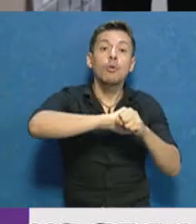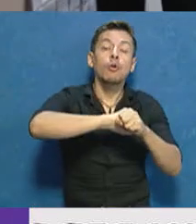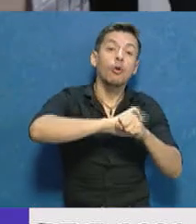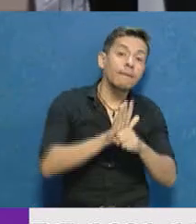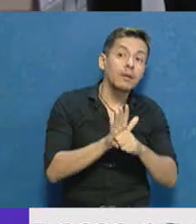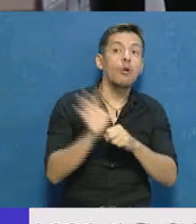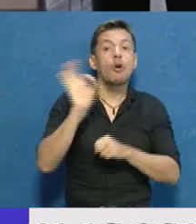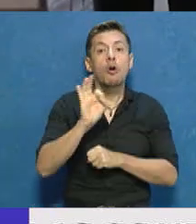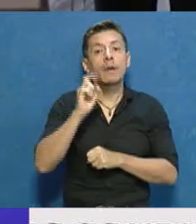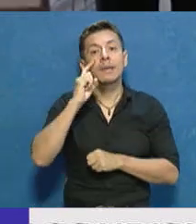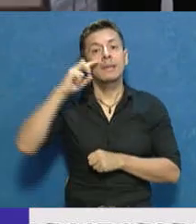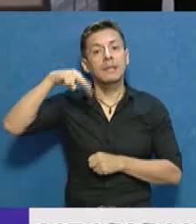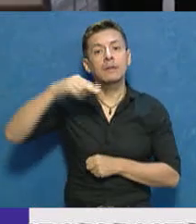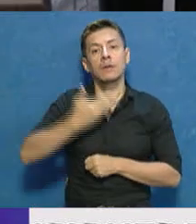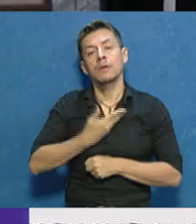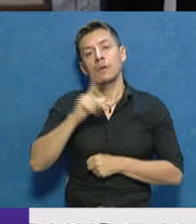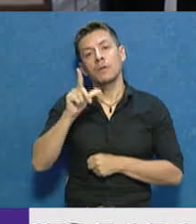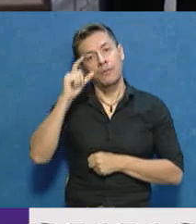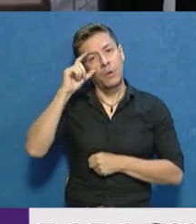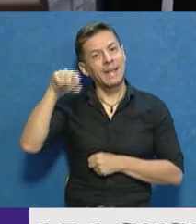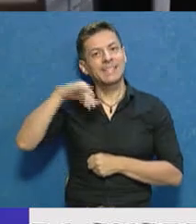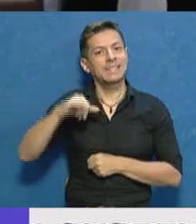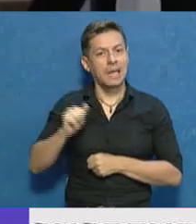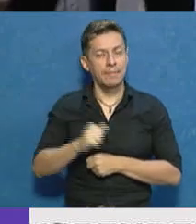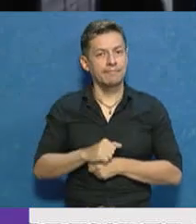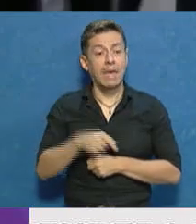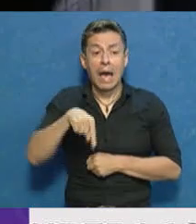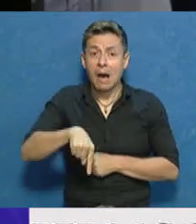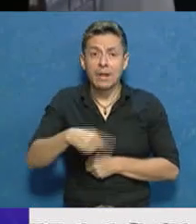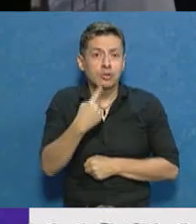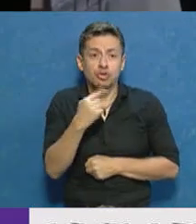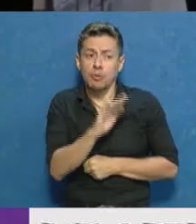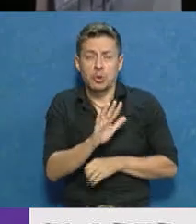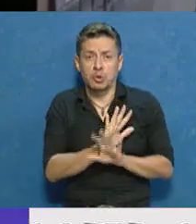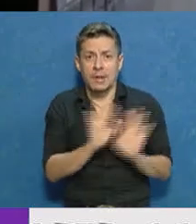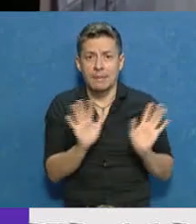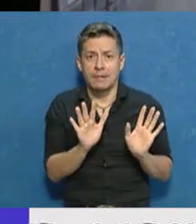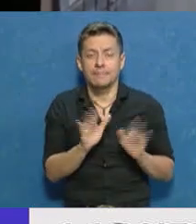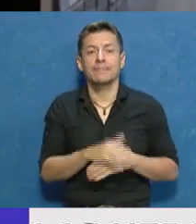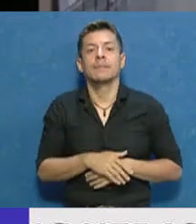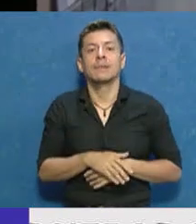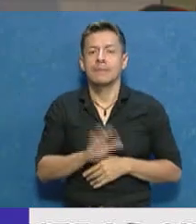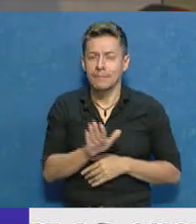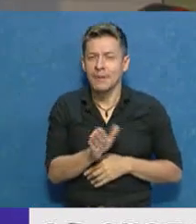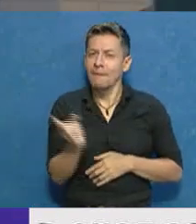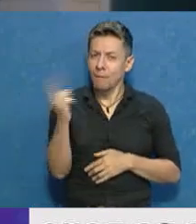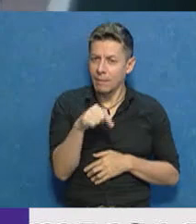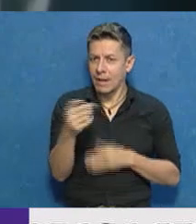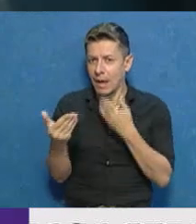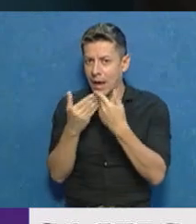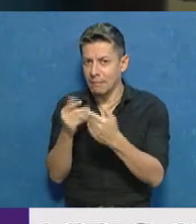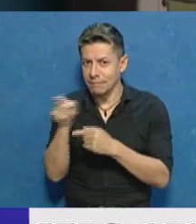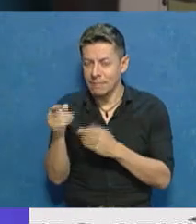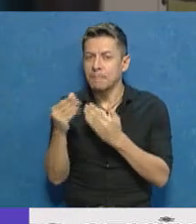influenza o si es coronavirus, pero todavía sigue siendo un caso sospechoso. Ya vamos a volver con usted, ministra, para hablar un poco acerca de